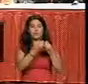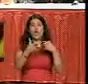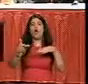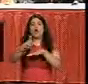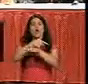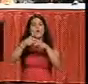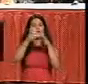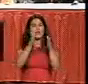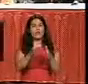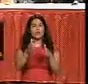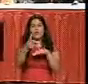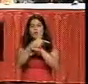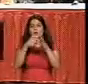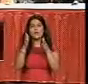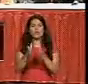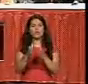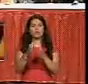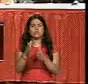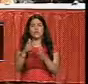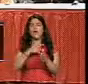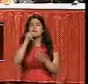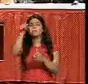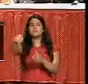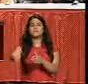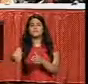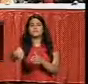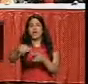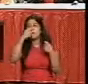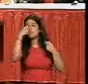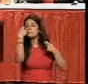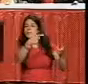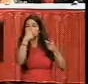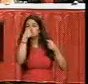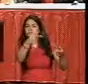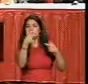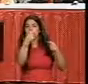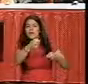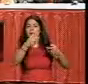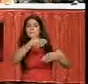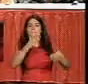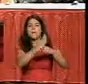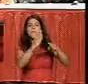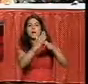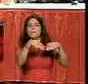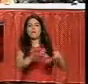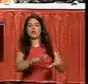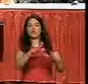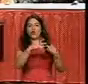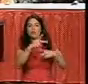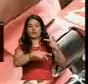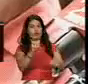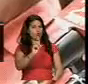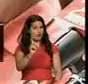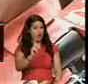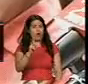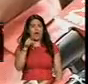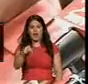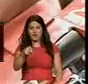son lugares para ir a sabotear los programas nacionales y el país son lugares para trabajar